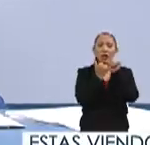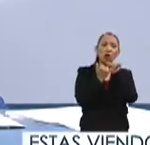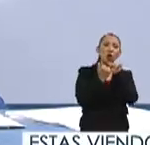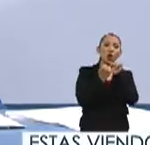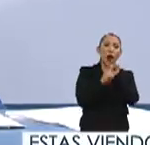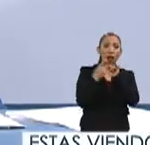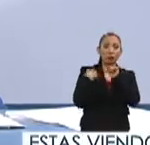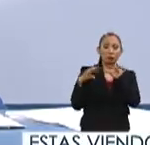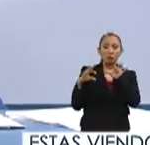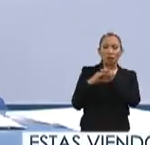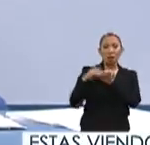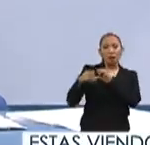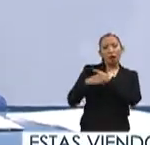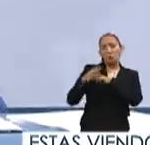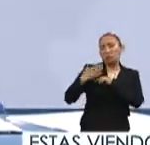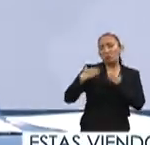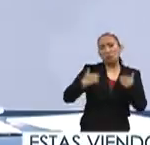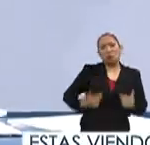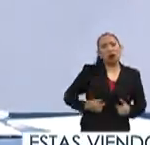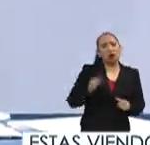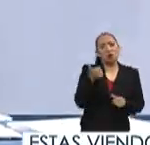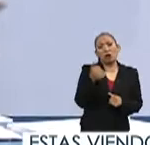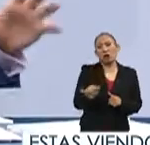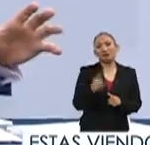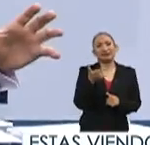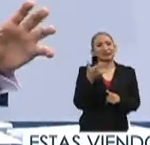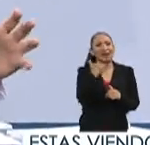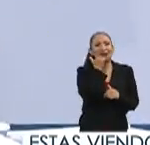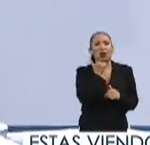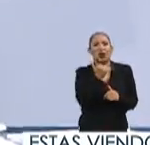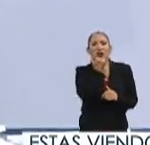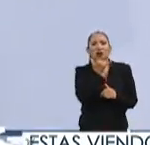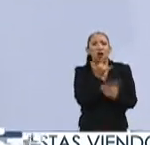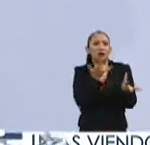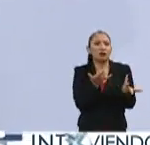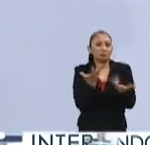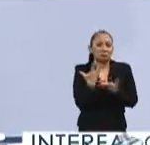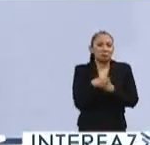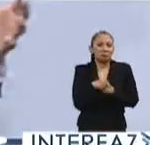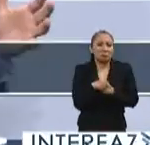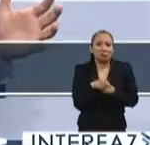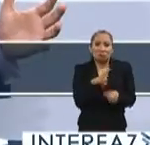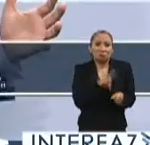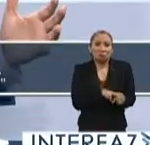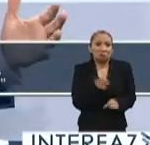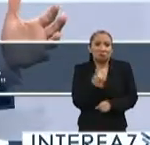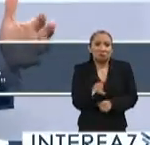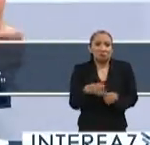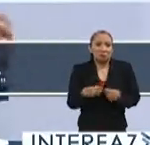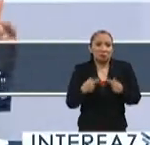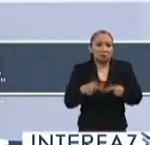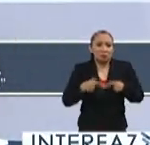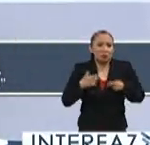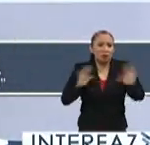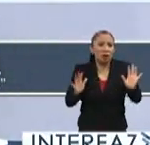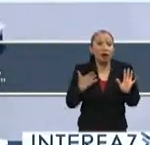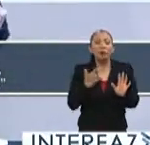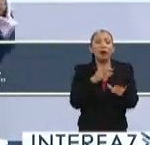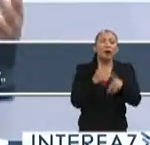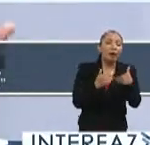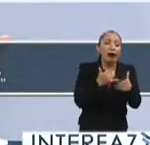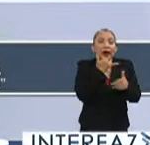parte esencial del material biológico que nos forma, como el error es parte pues, natural de nuestras vidas, ¿no? Cometer